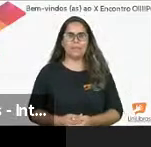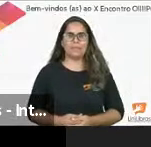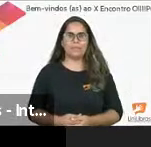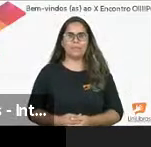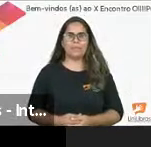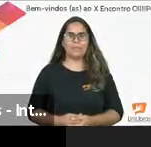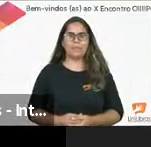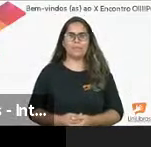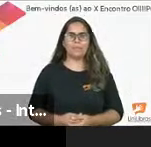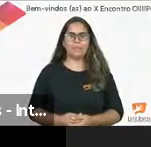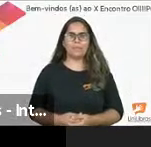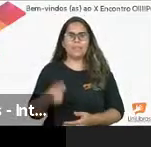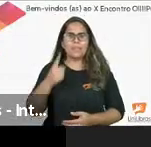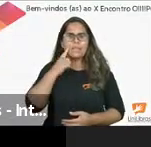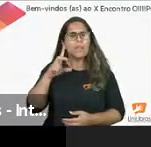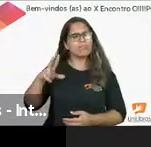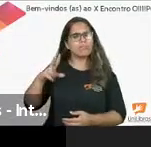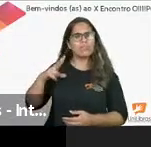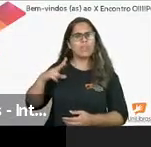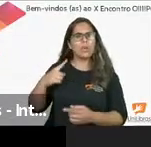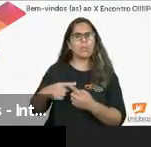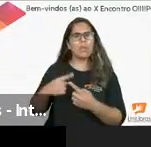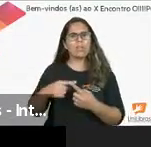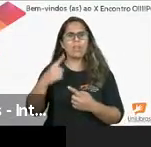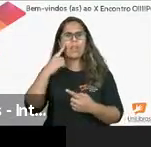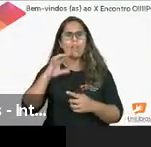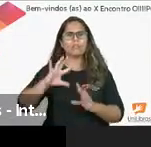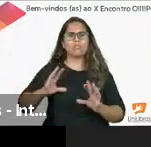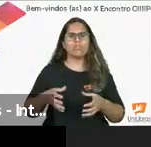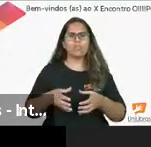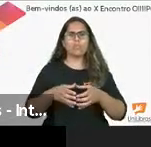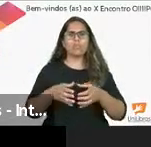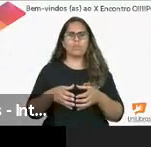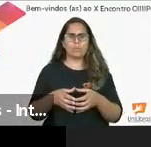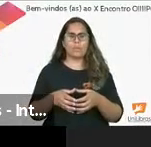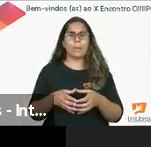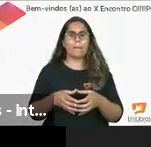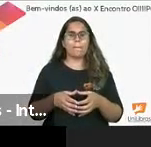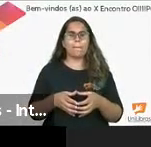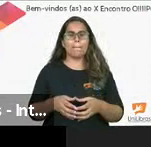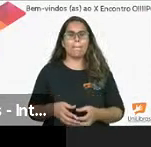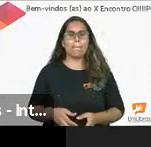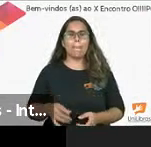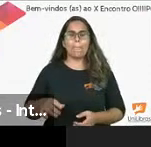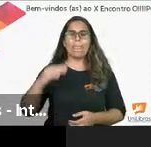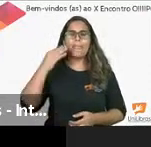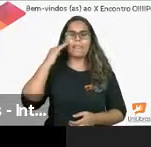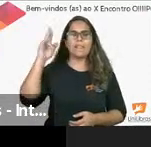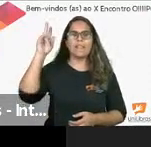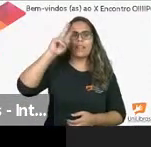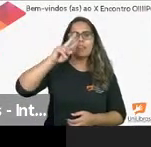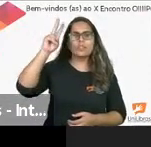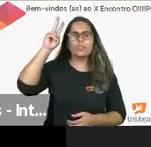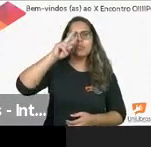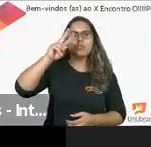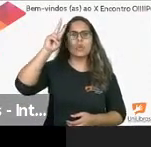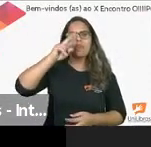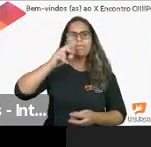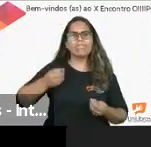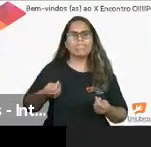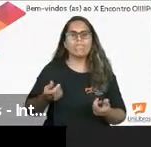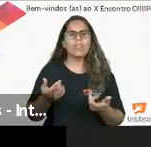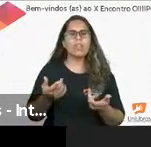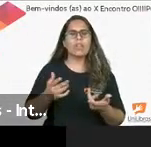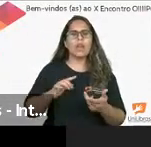Estos bichos son particulares porque son bichos sociales. Es decir, entender a esto requiere poner aquí otro